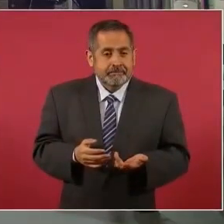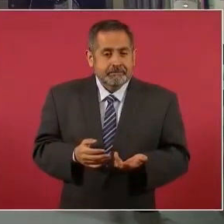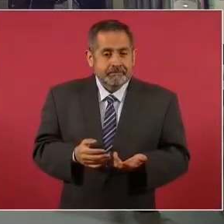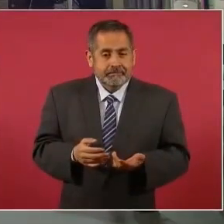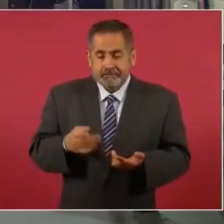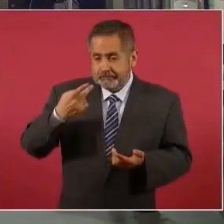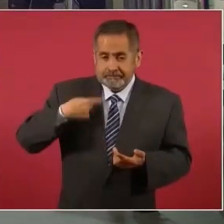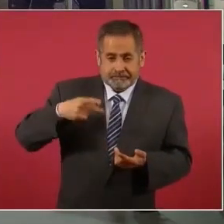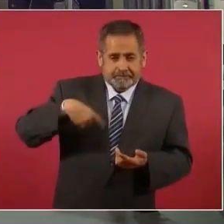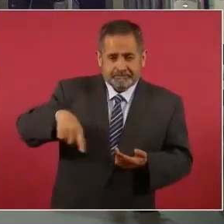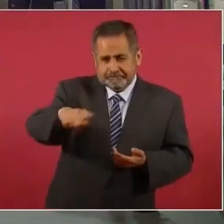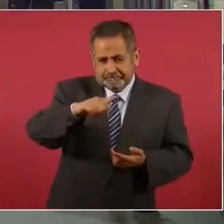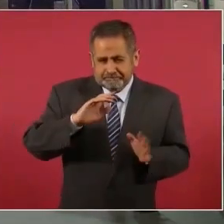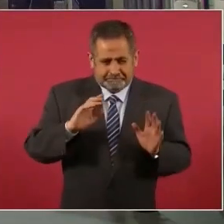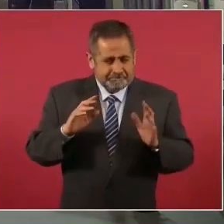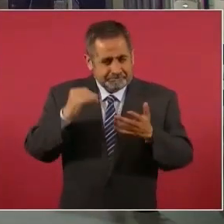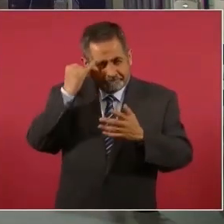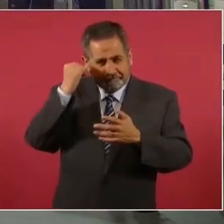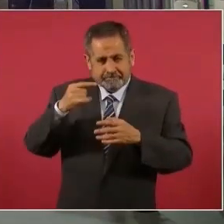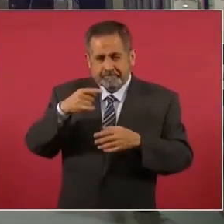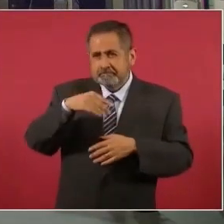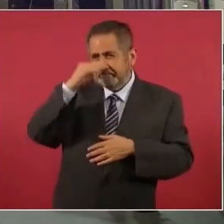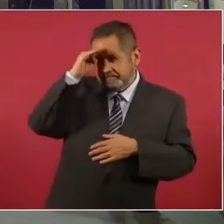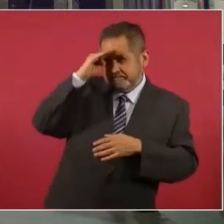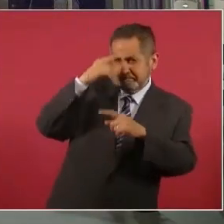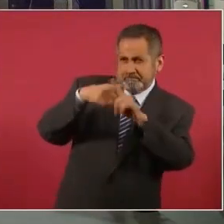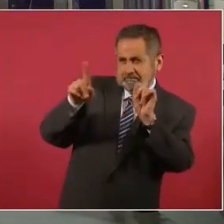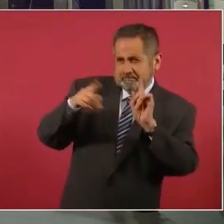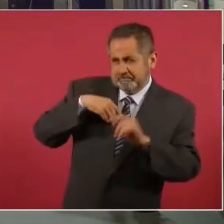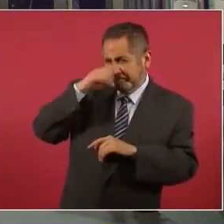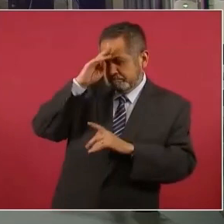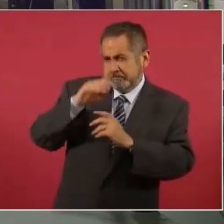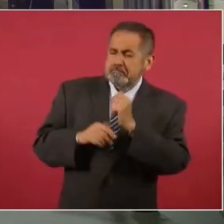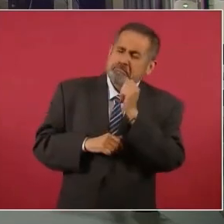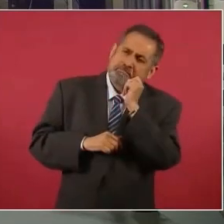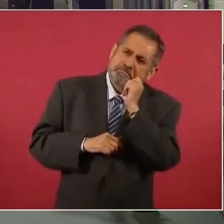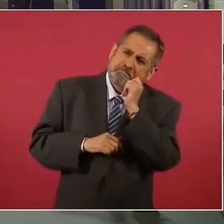que gente que piensa distinto